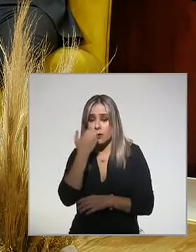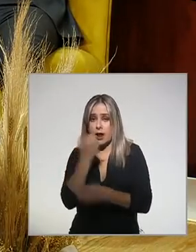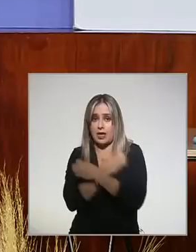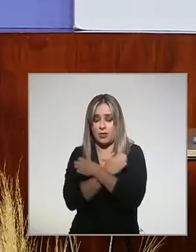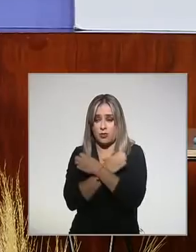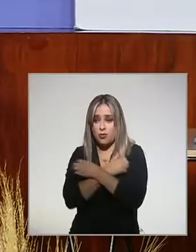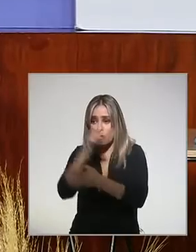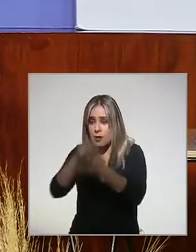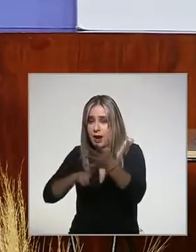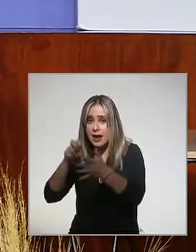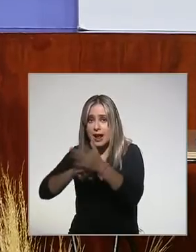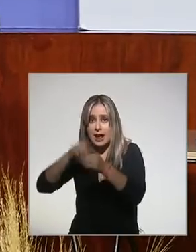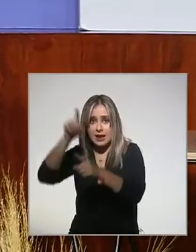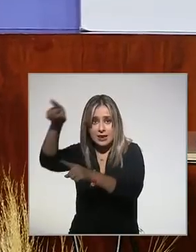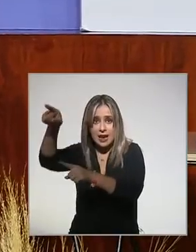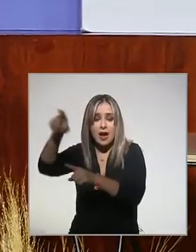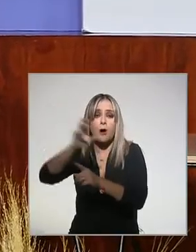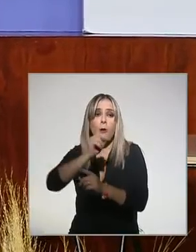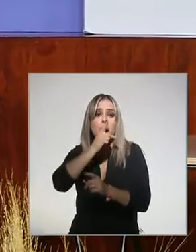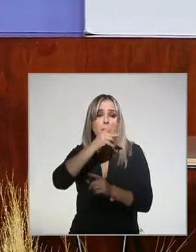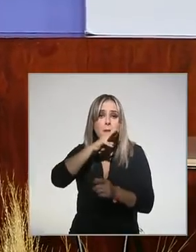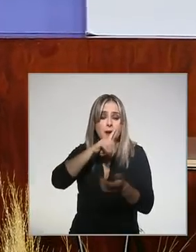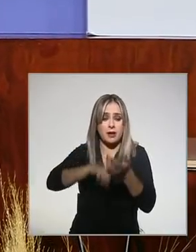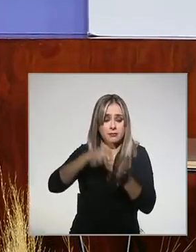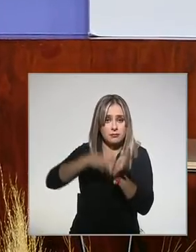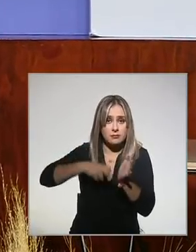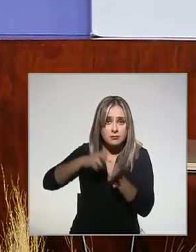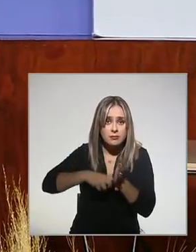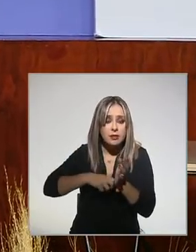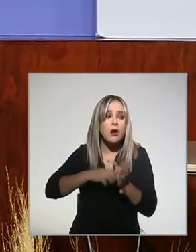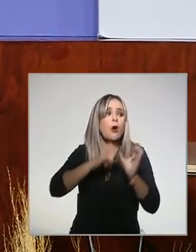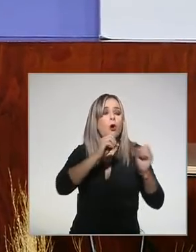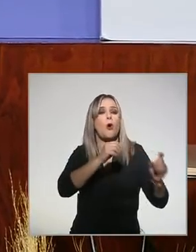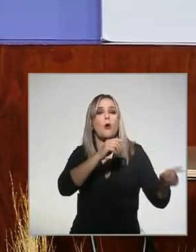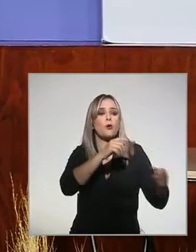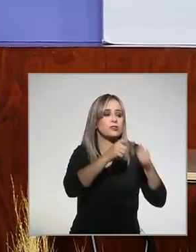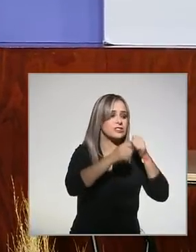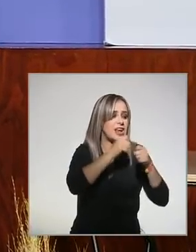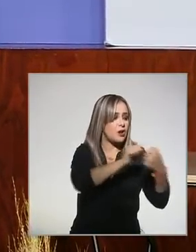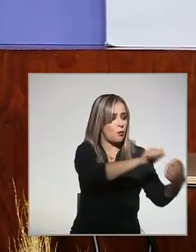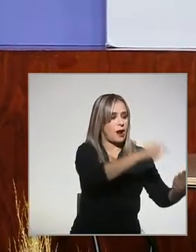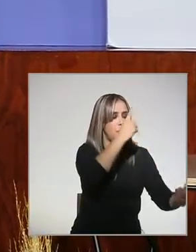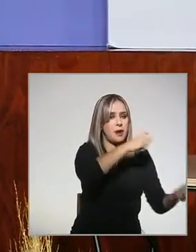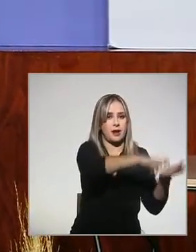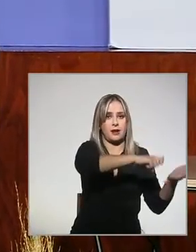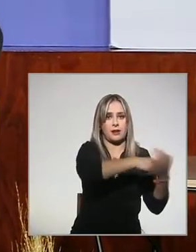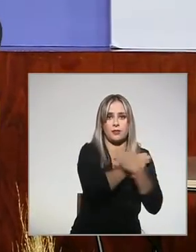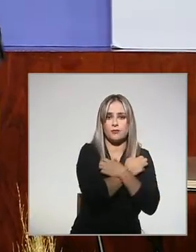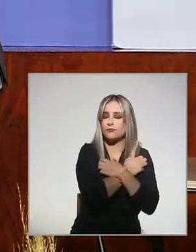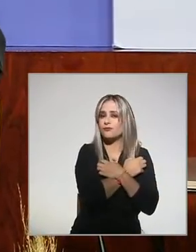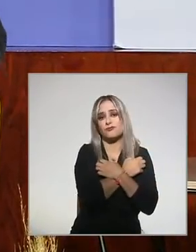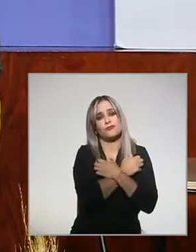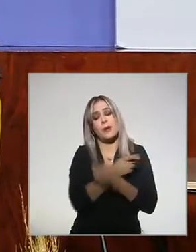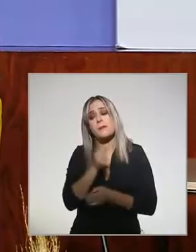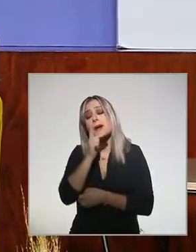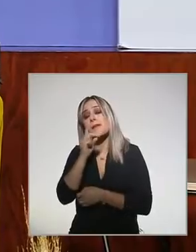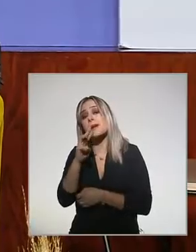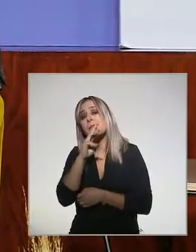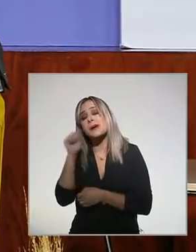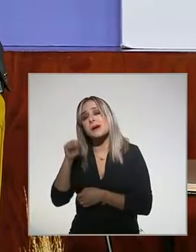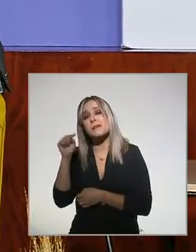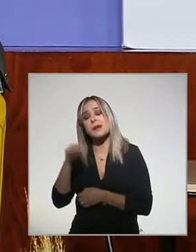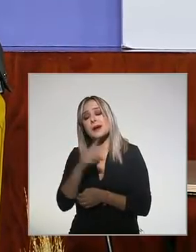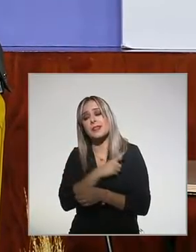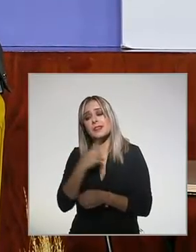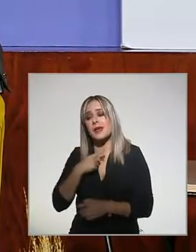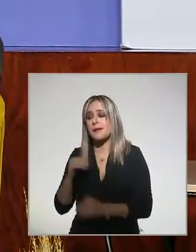ser papá y mamá. La niñera no es quien va a ser papá y mamá. Uh-huh. Papá y mamá son nosotros que tenemos que enseñar a nuestros hijos, como decía Vidal,